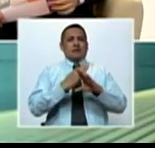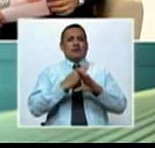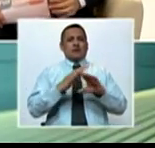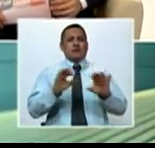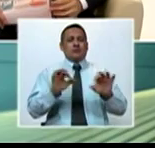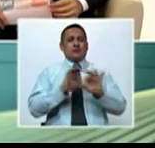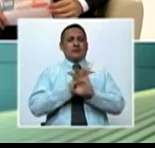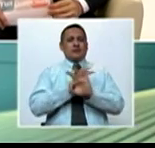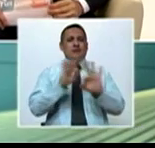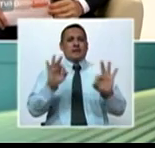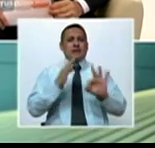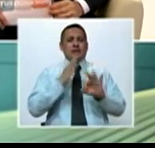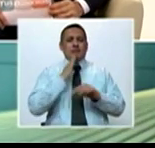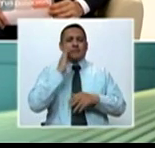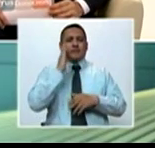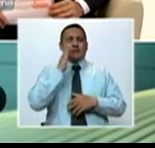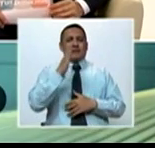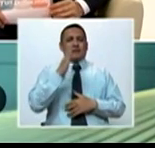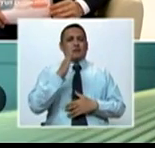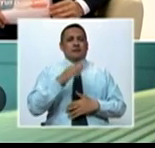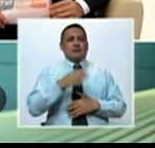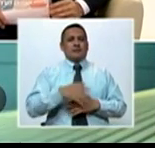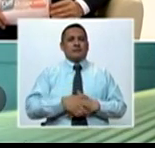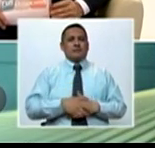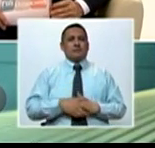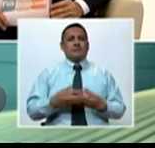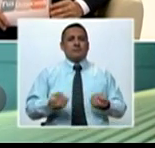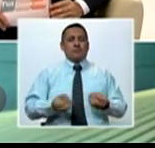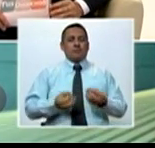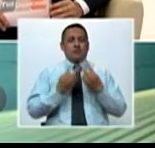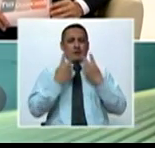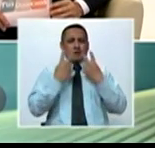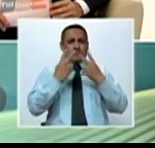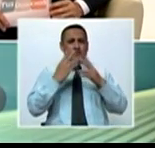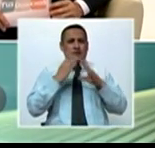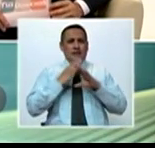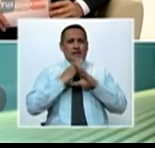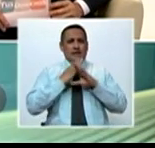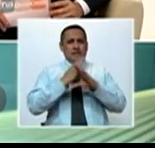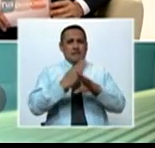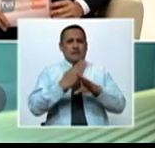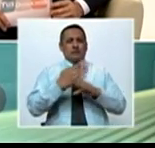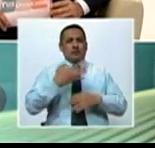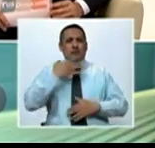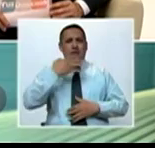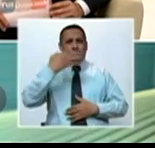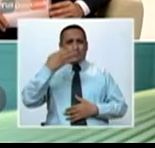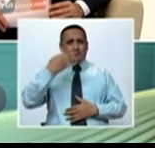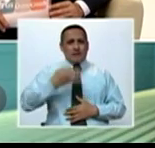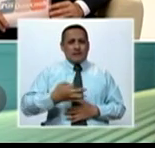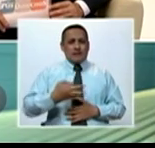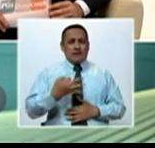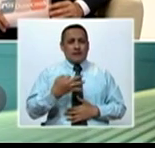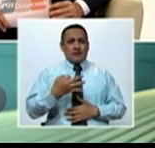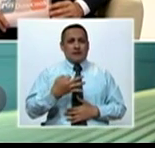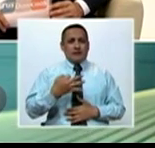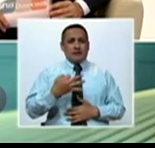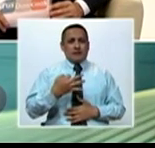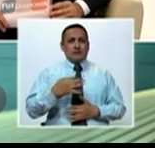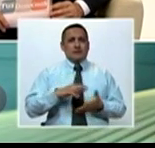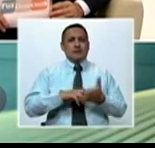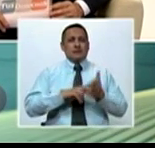rechazado sin más Exactamente. Porque el rechazo original, sin